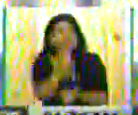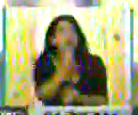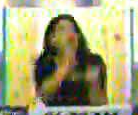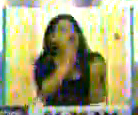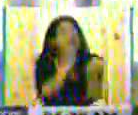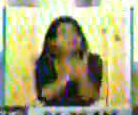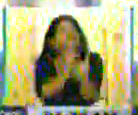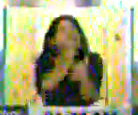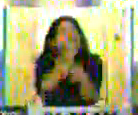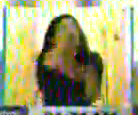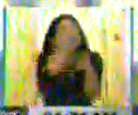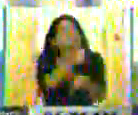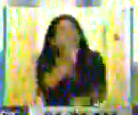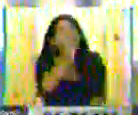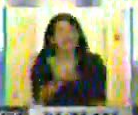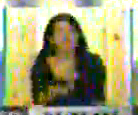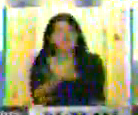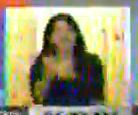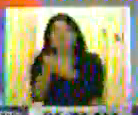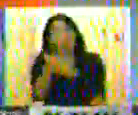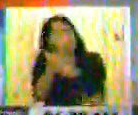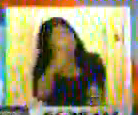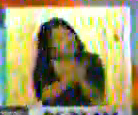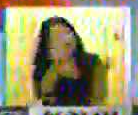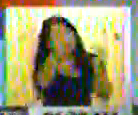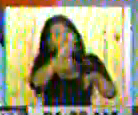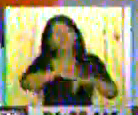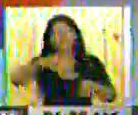Pónganse de acuerdo, que tienen loco a sus pobres seguidores.